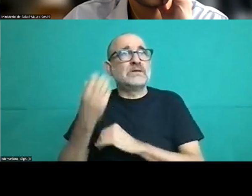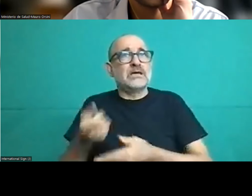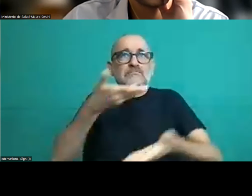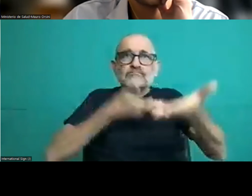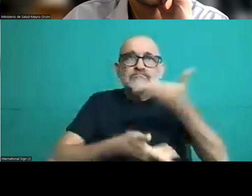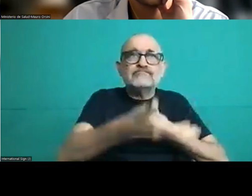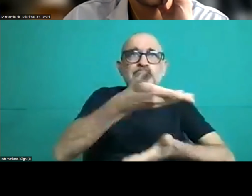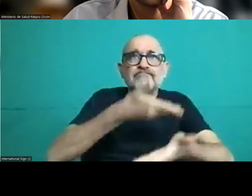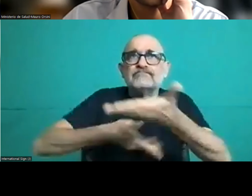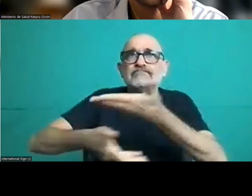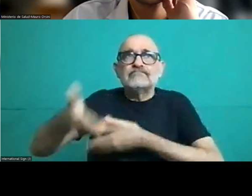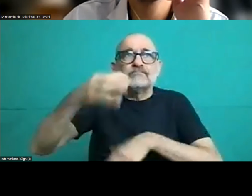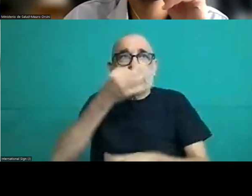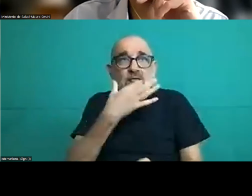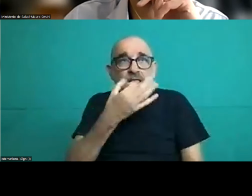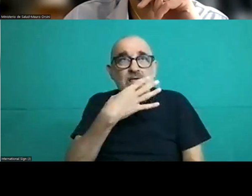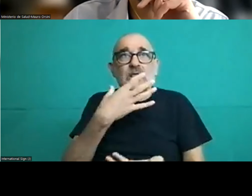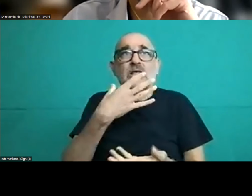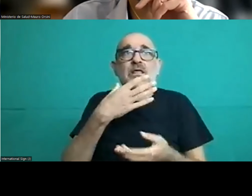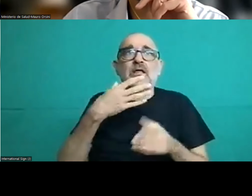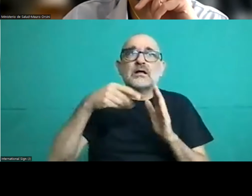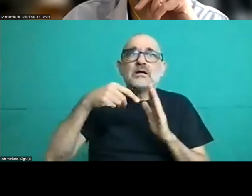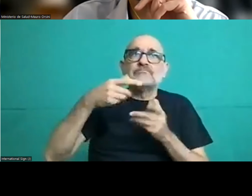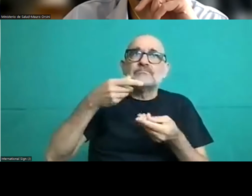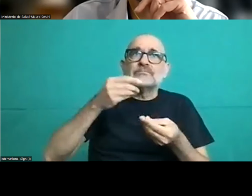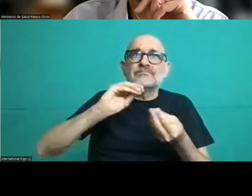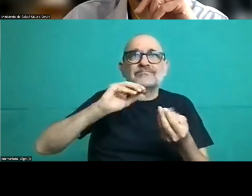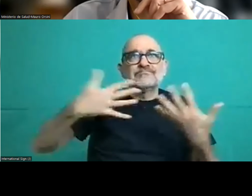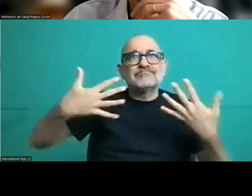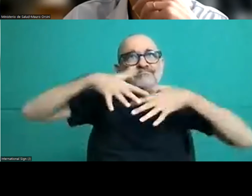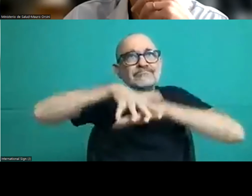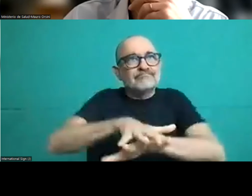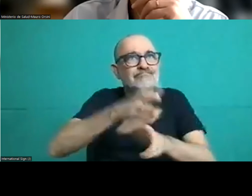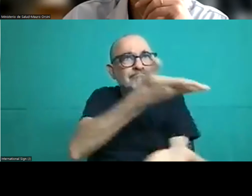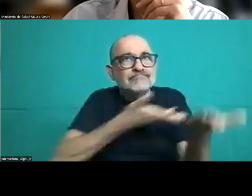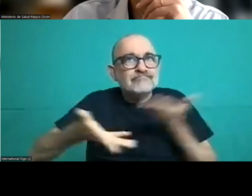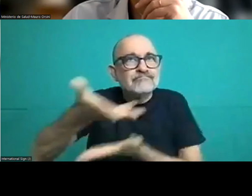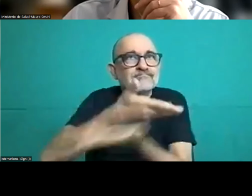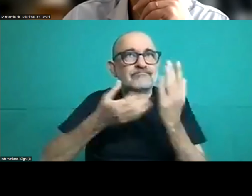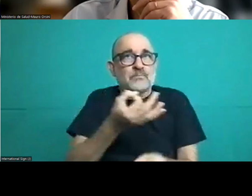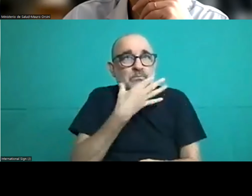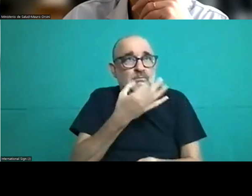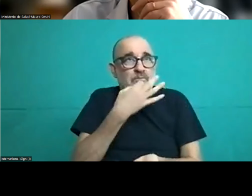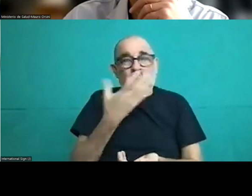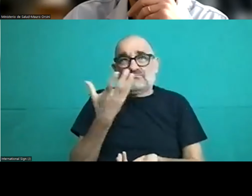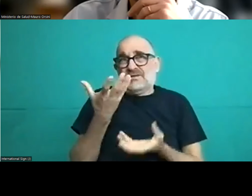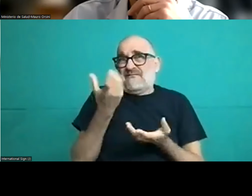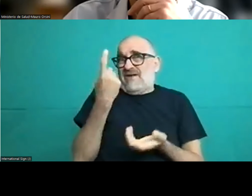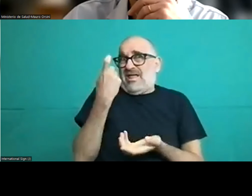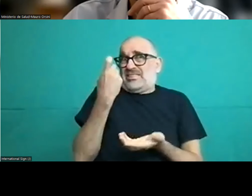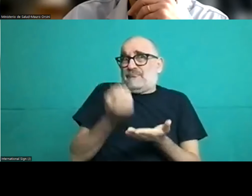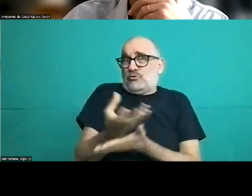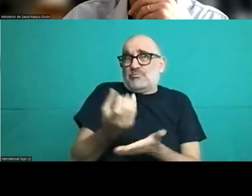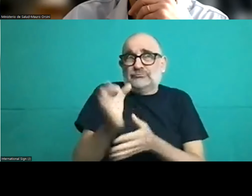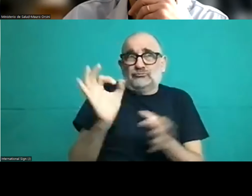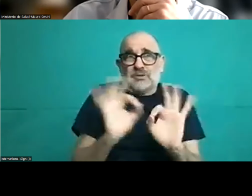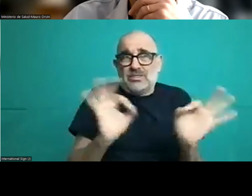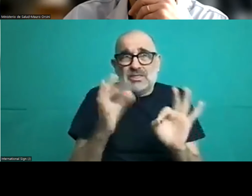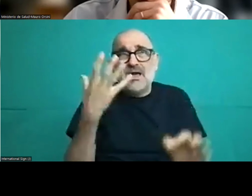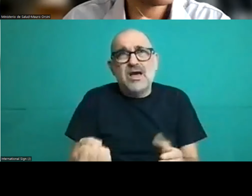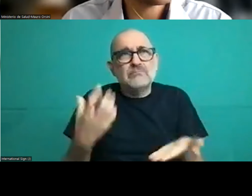Me parece que esto que decía el doctor Rudy Ecuador de comités de pacientes, usuarios, es importantísimo. En el caso de Costa Rica tenemos